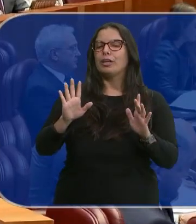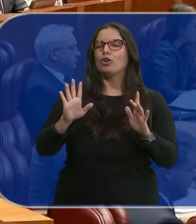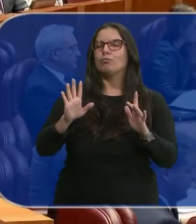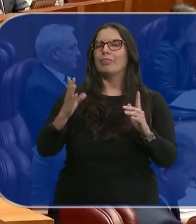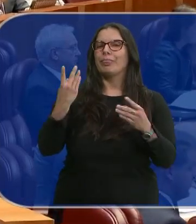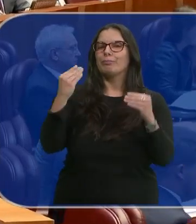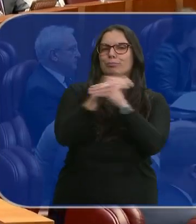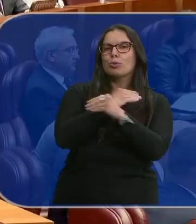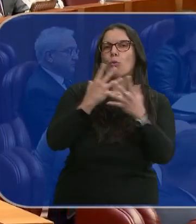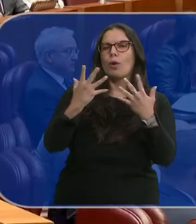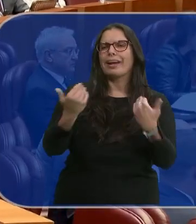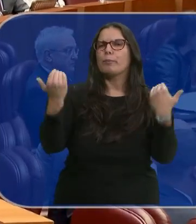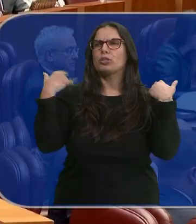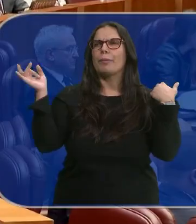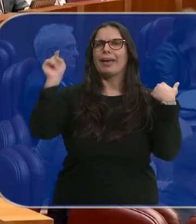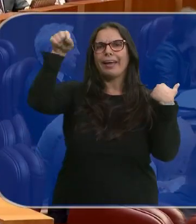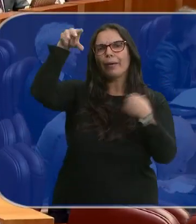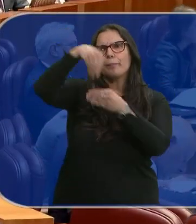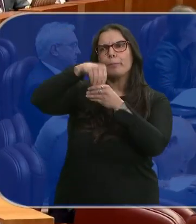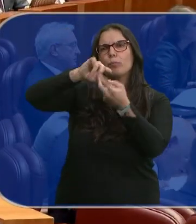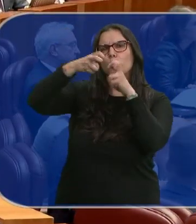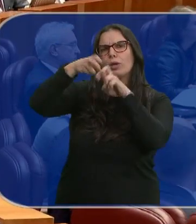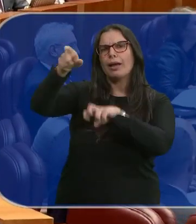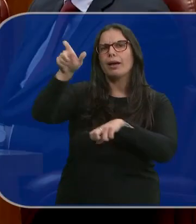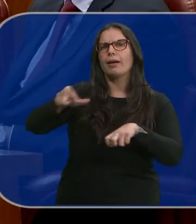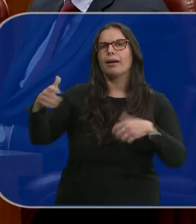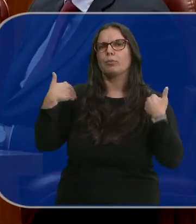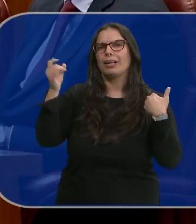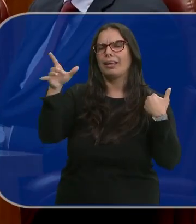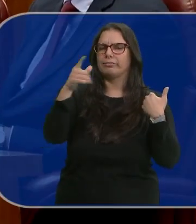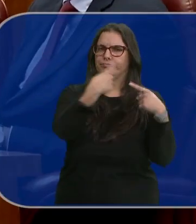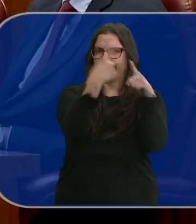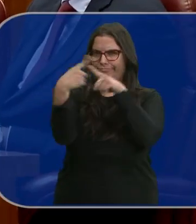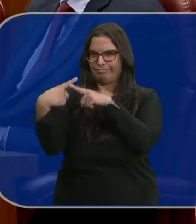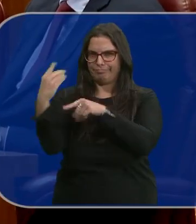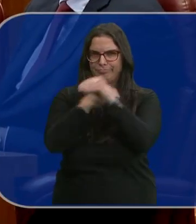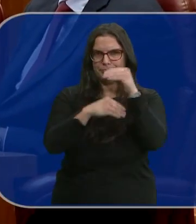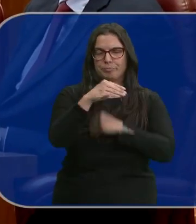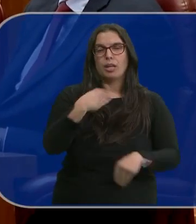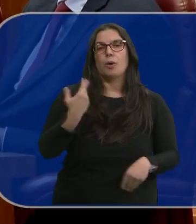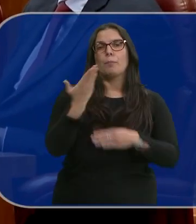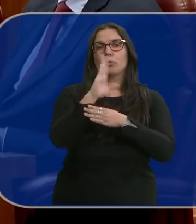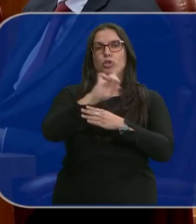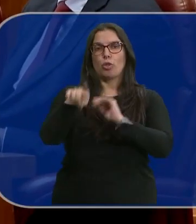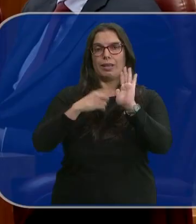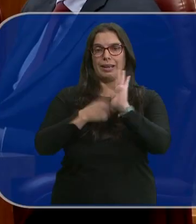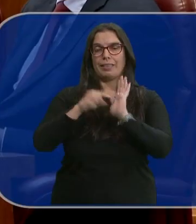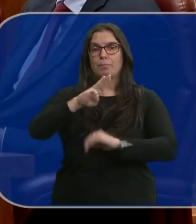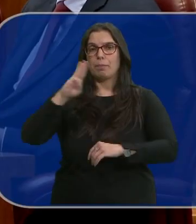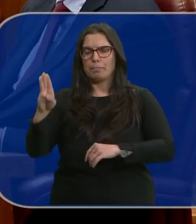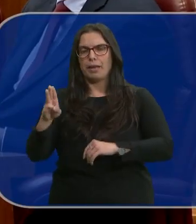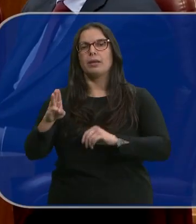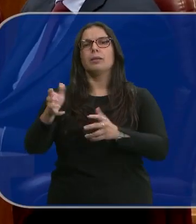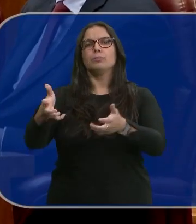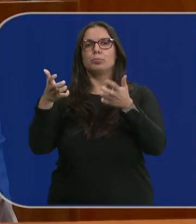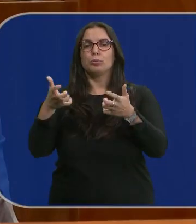buscar responsabilidades en Bruselas. Sí que ha salido adelante la proposición no de ley del PP con la abstención del